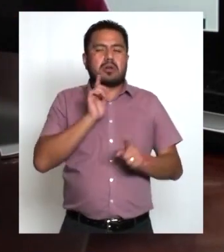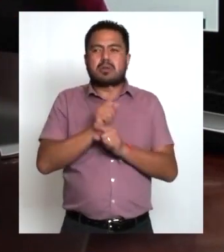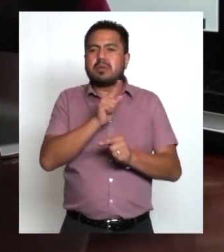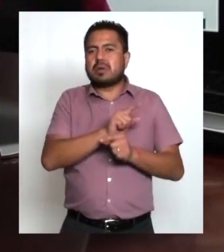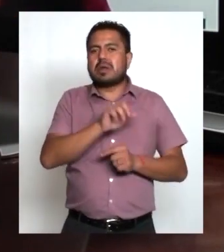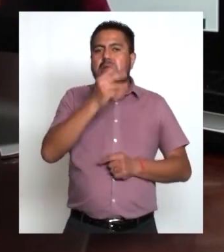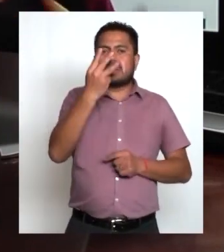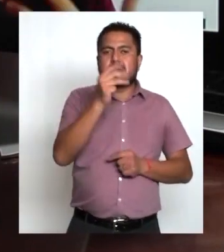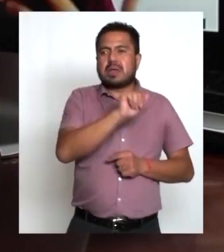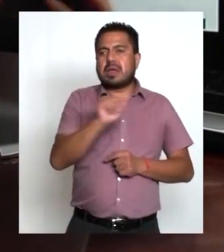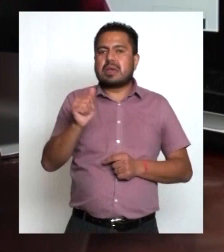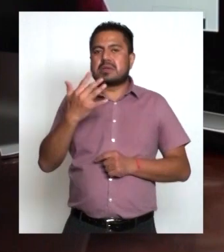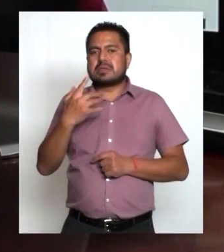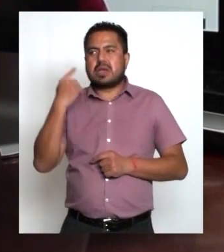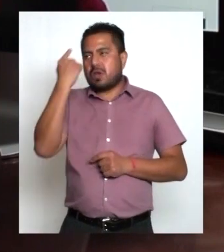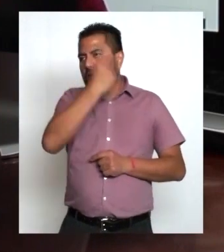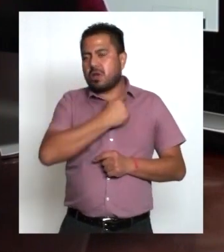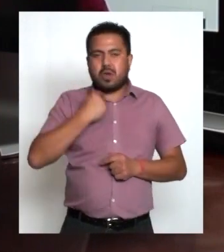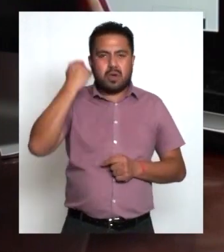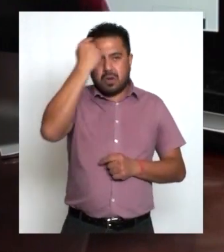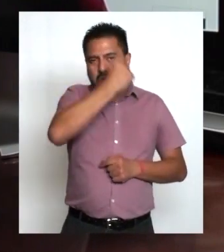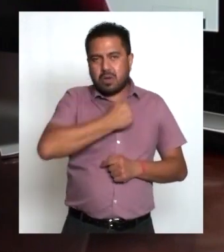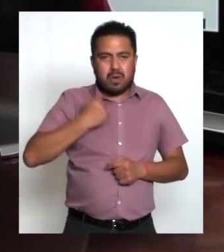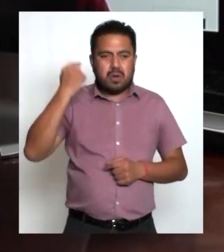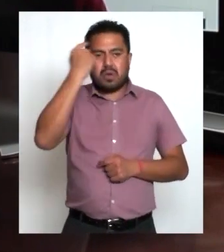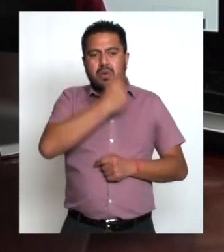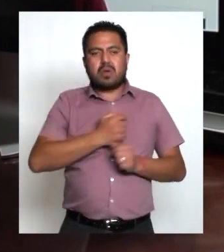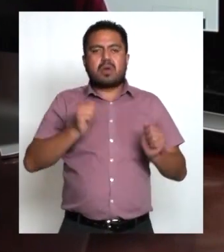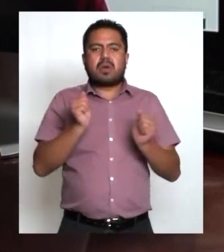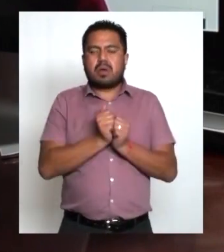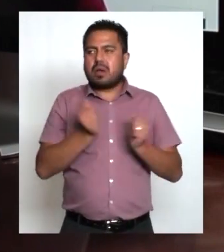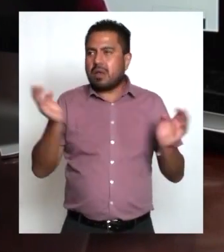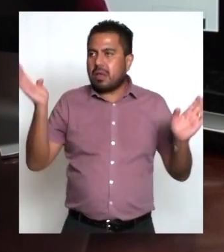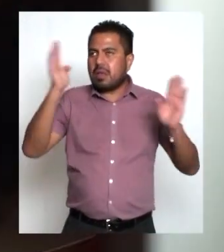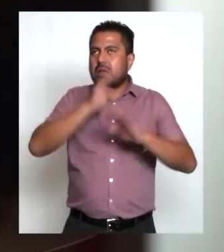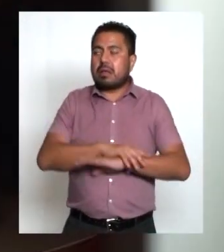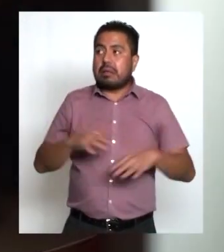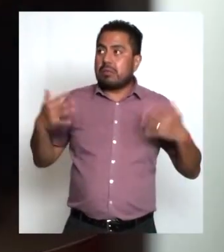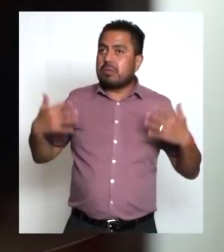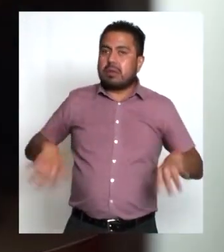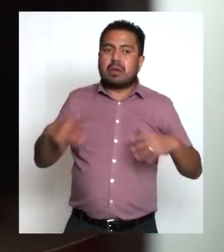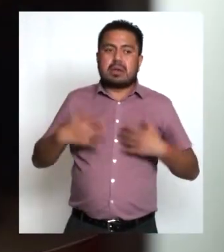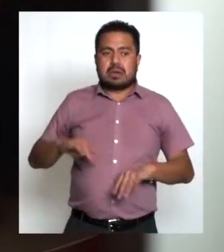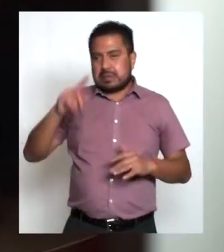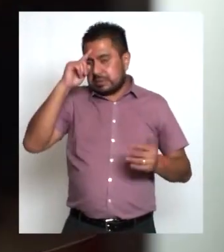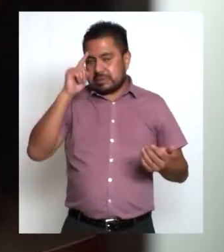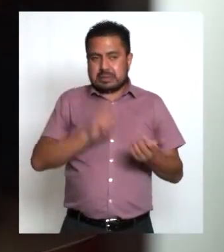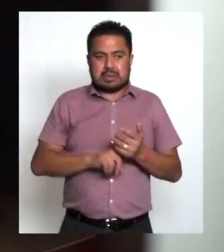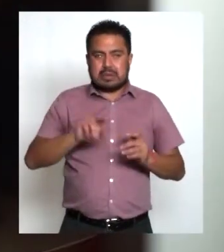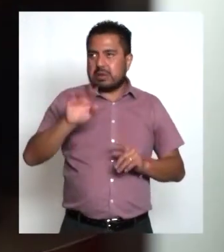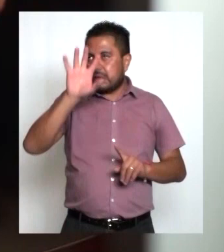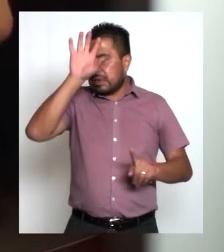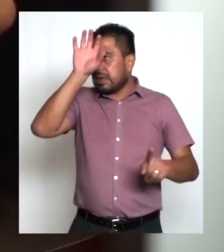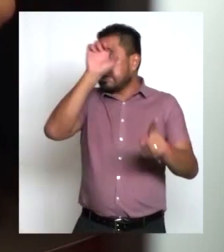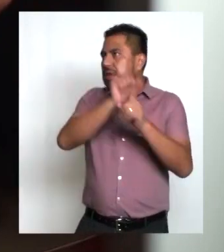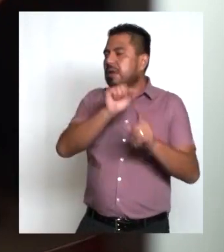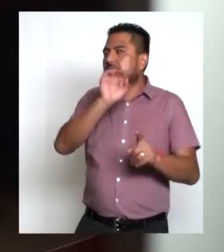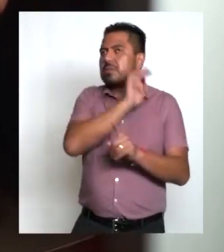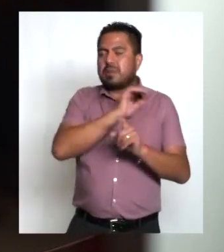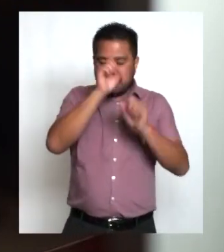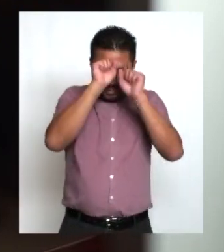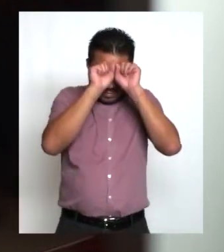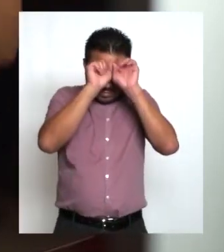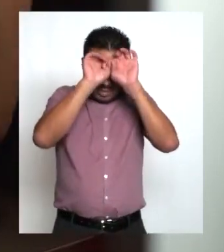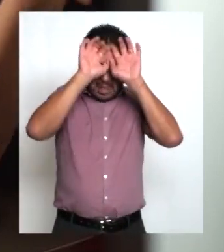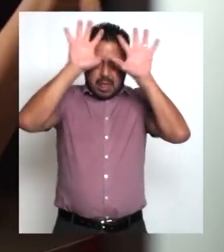ver alrededor de 3 y 5 horas de videos. Wow, creo que no tenemos así, ni siquiera